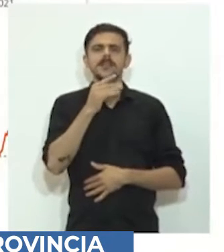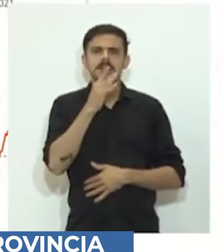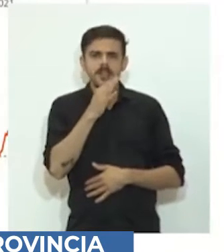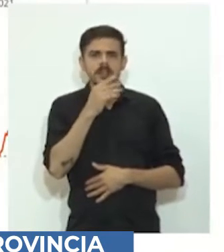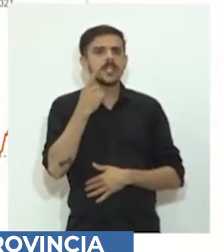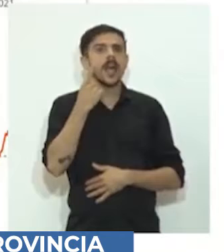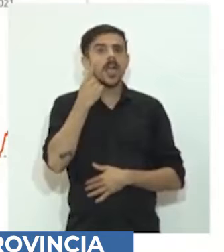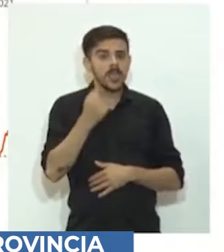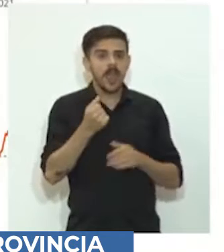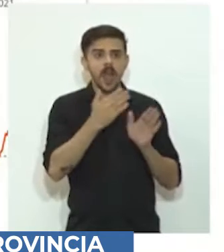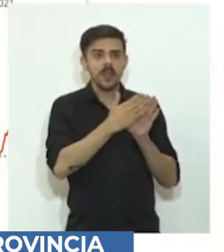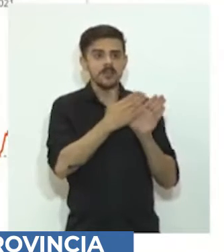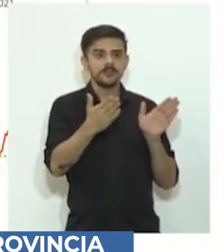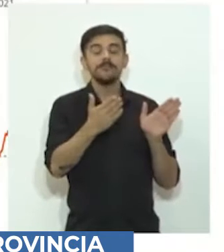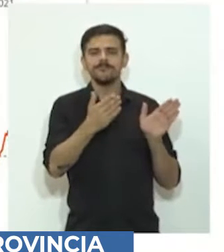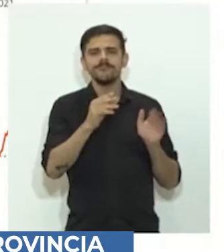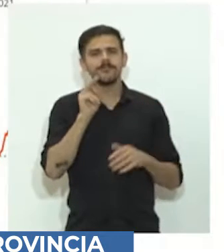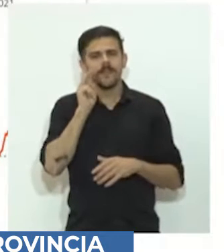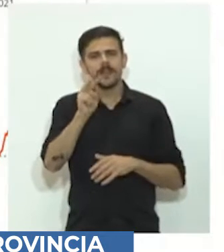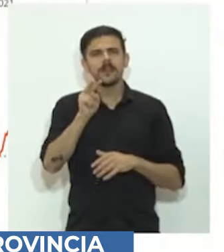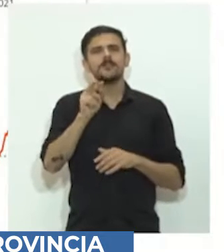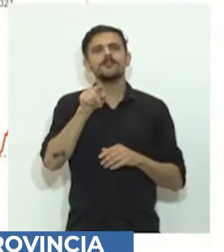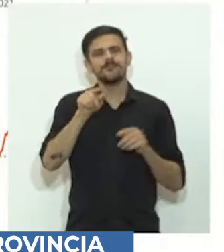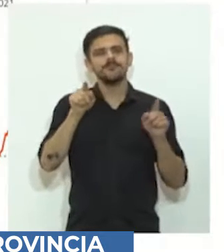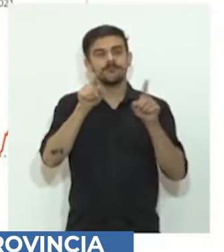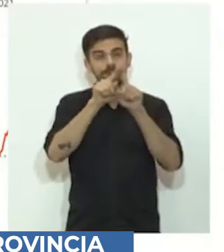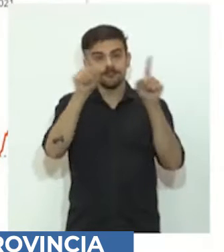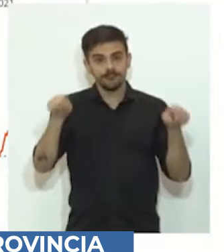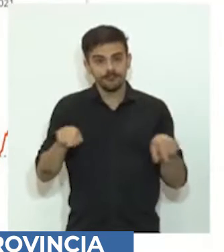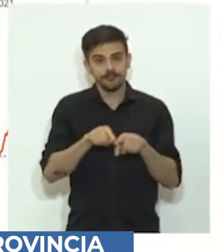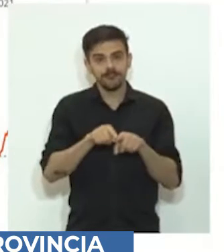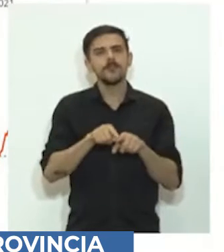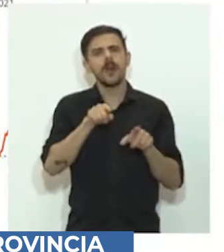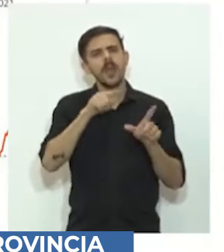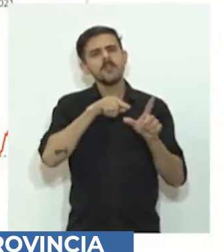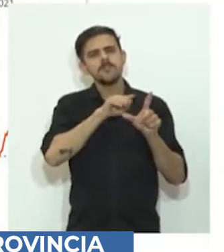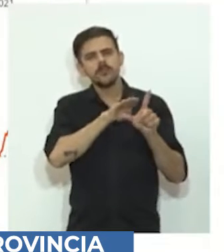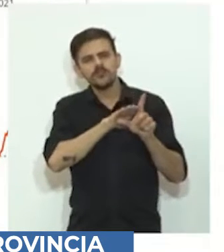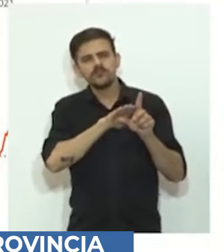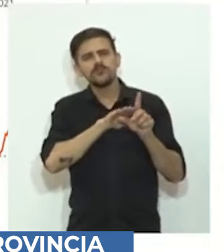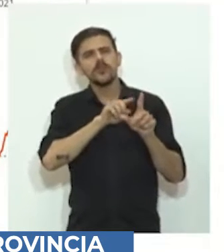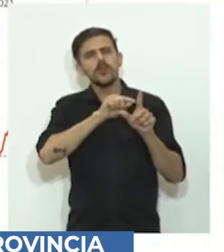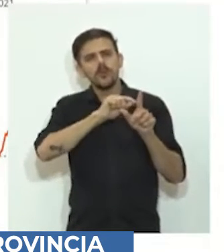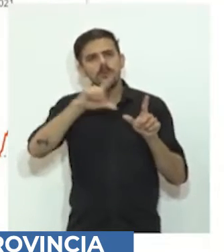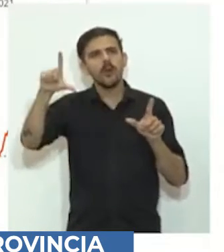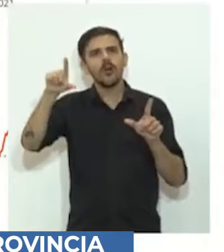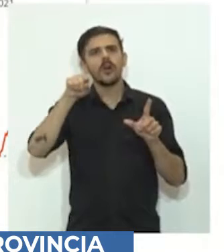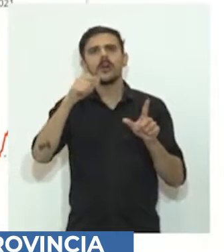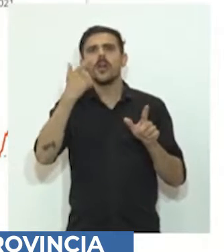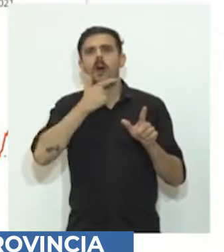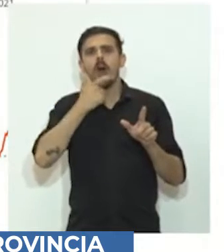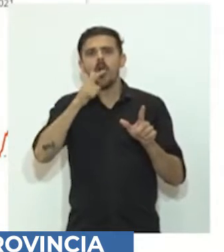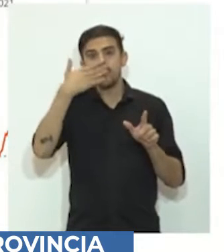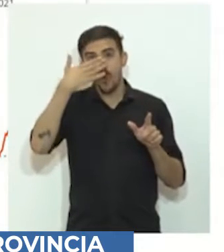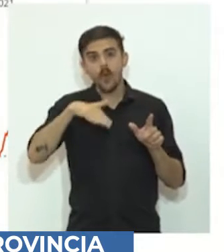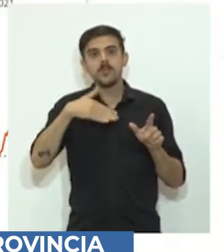a la derecha arriba es la curva epidémica que está en rojo son los últimos 14